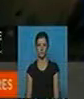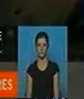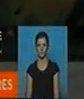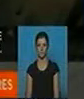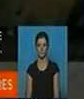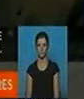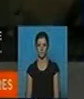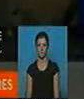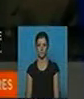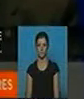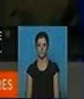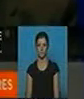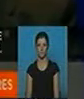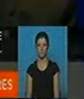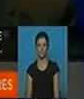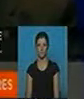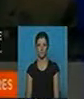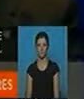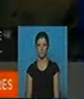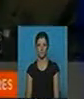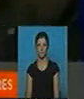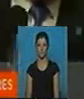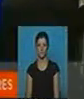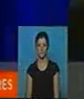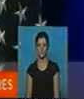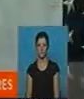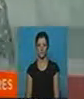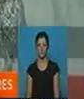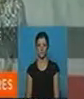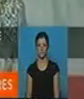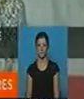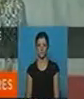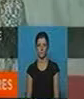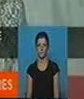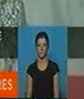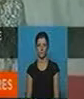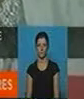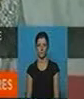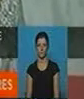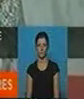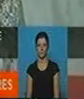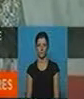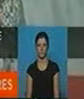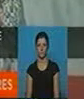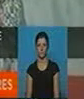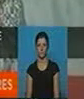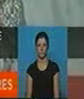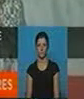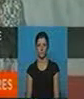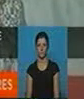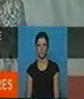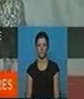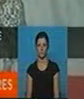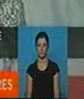fully understand how to end these threats. And it is yet more evidence that he